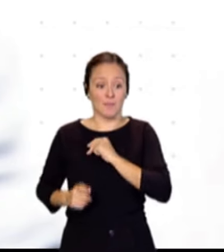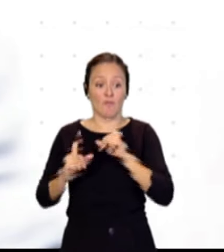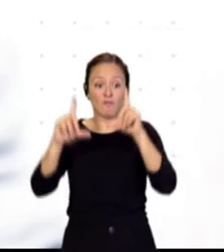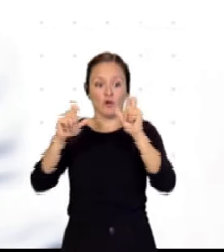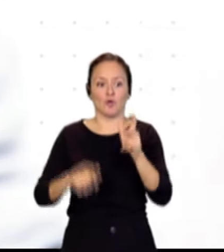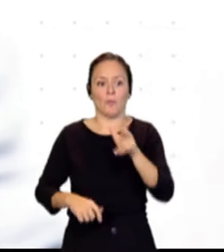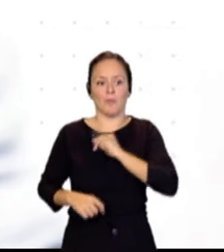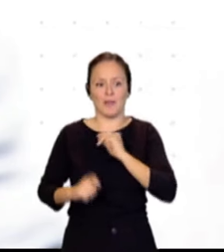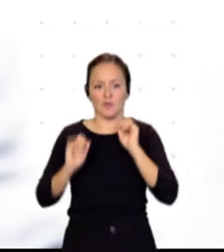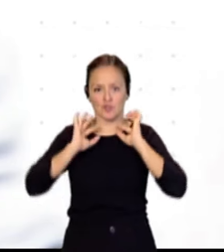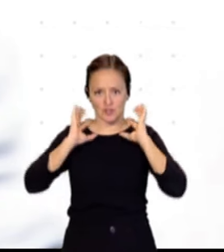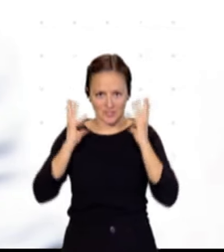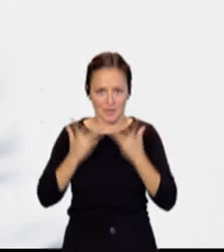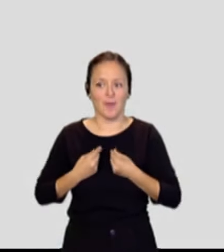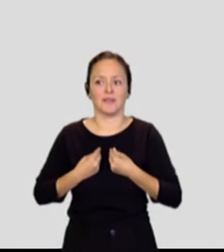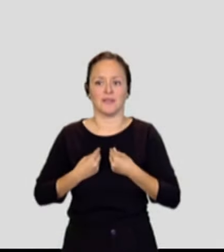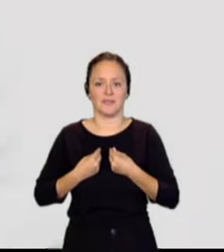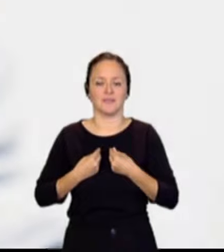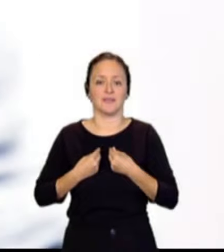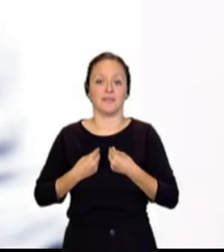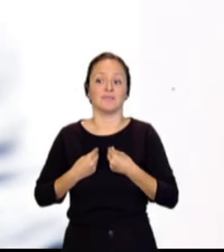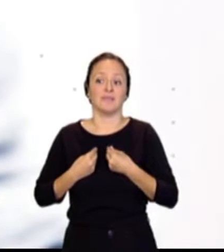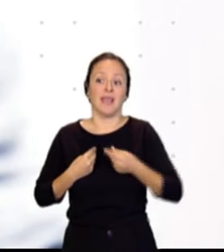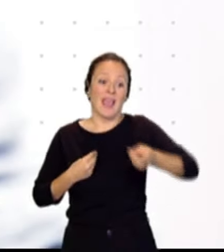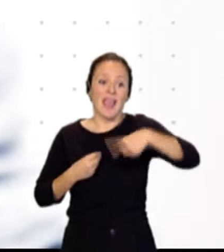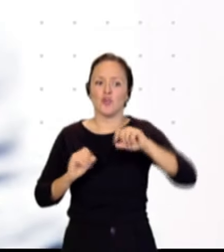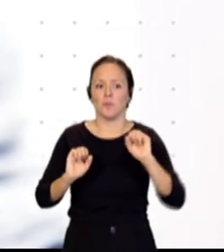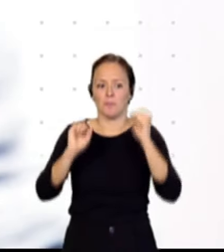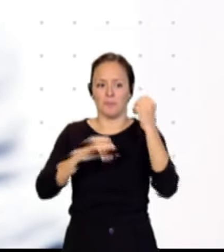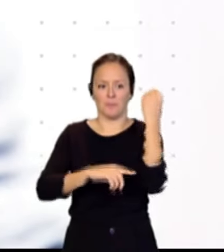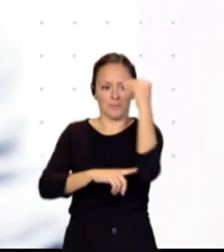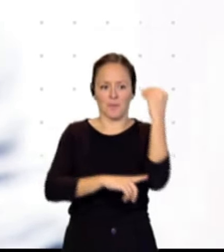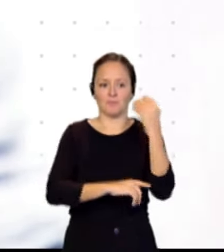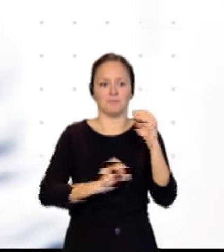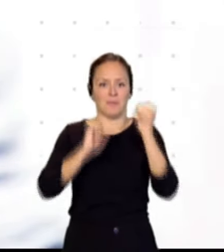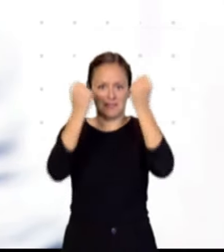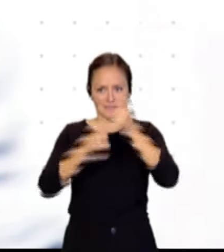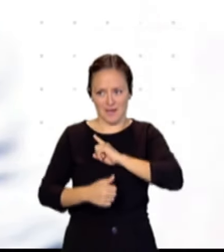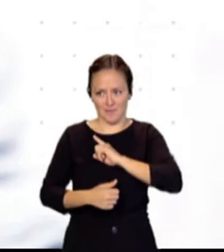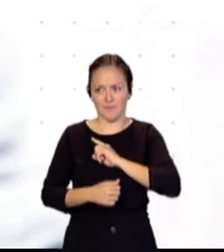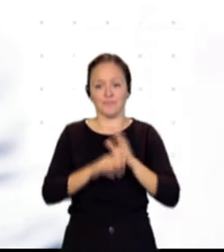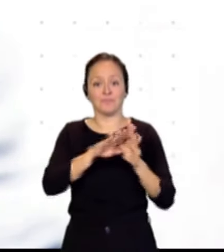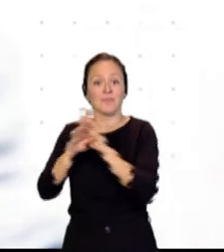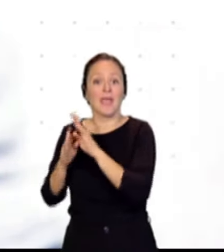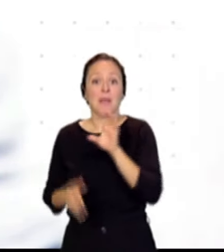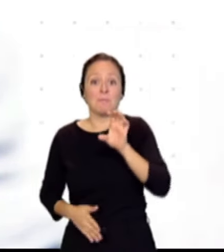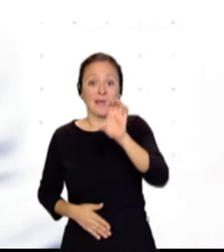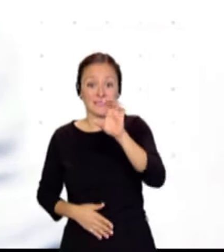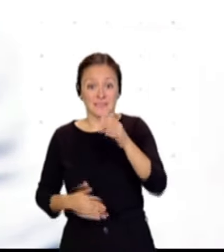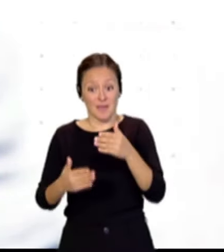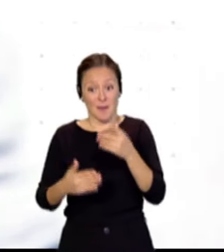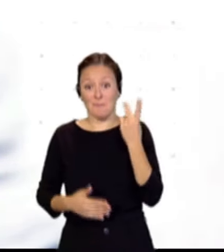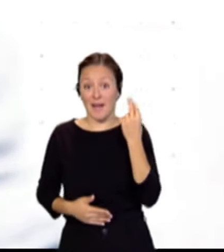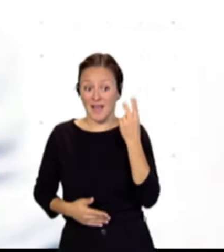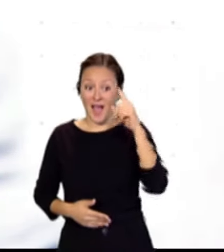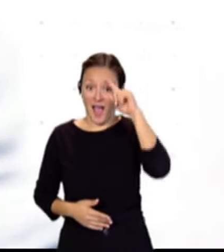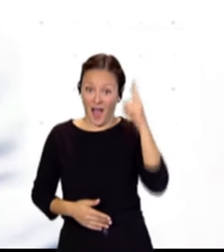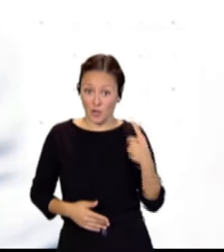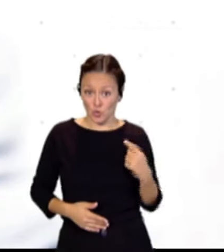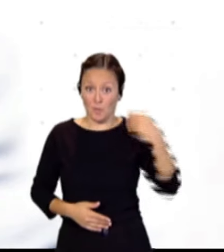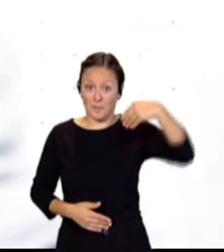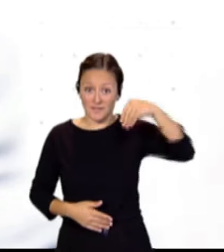me salvan seguimos con el periódico el país la pareja de a Ayuso la presidenta de la comunidad de